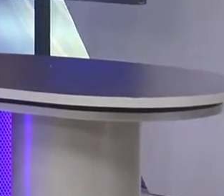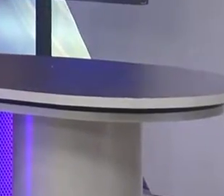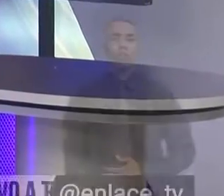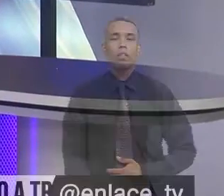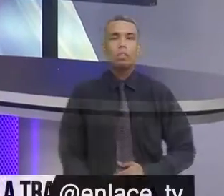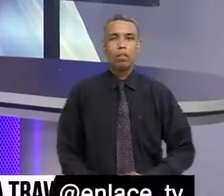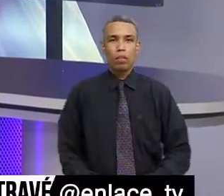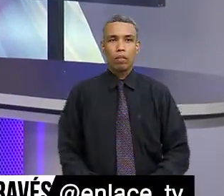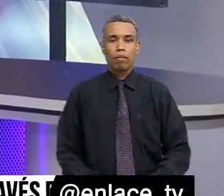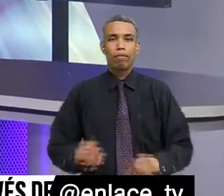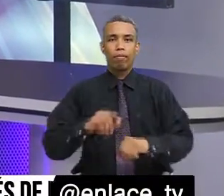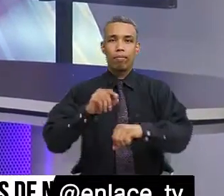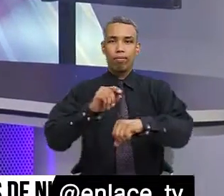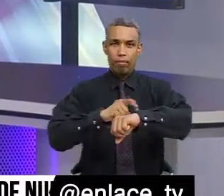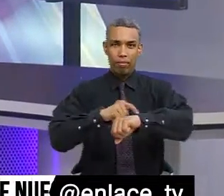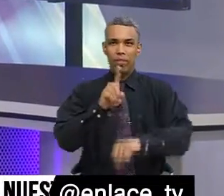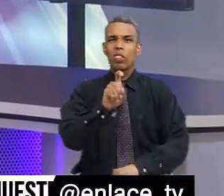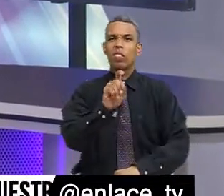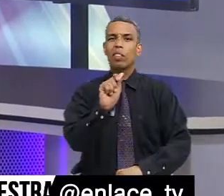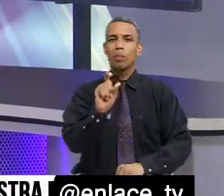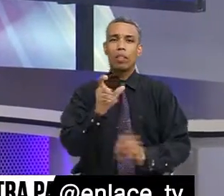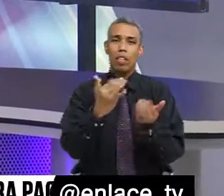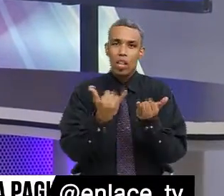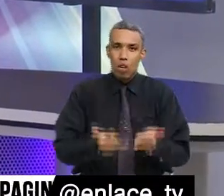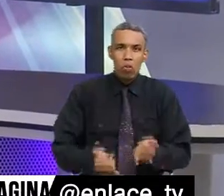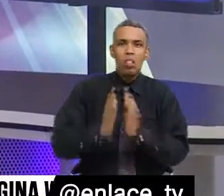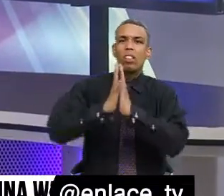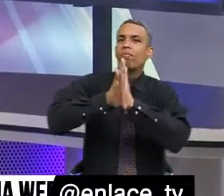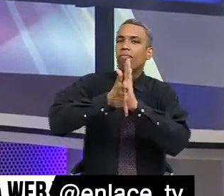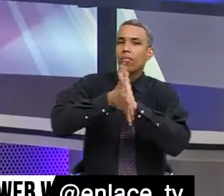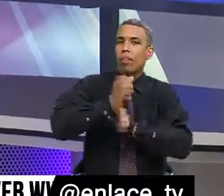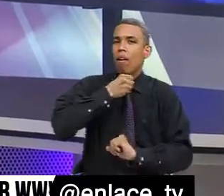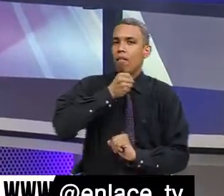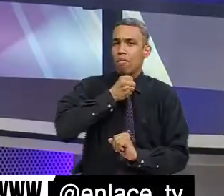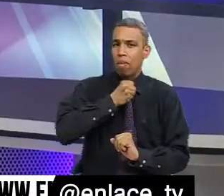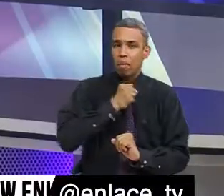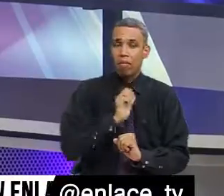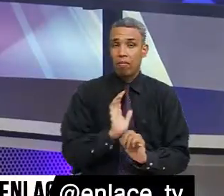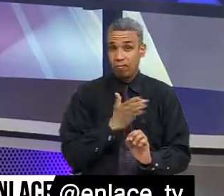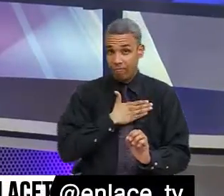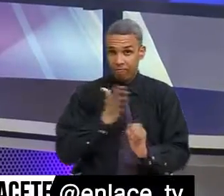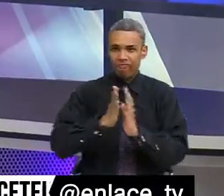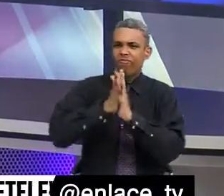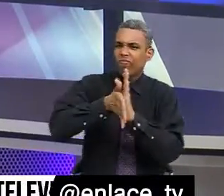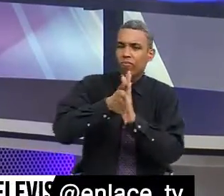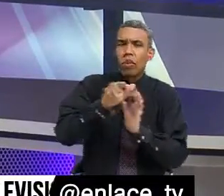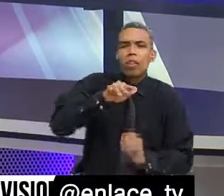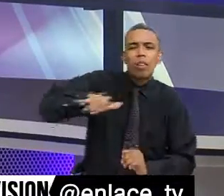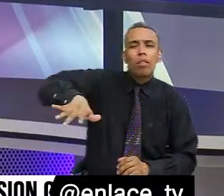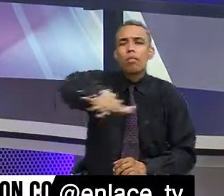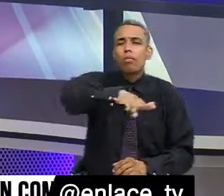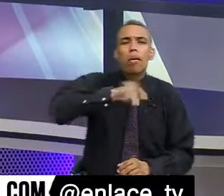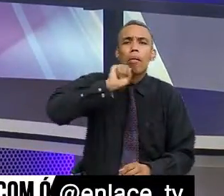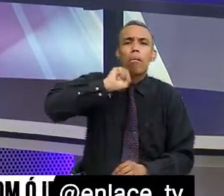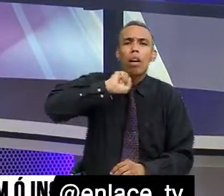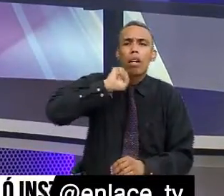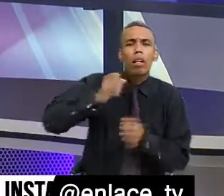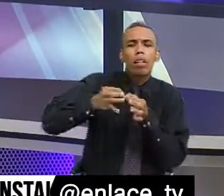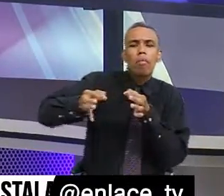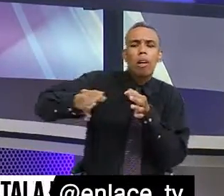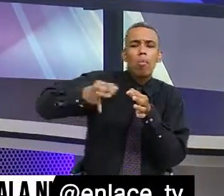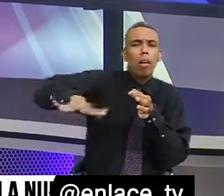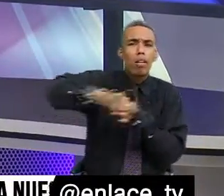6:30 en punto. ¿Qué tal? Buenas tardes. Bienvenidos a una edición más del noticiero que usted quiere ver para saber qué pasa en nuestra ciudad y región.